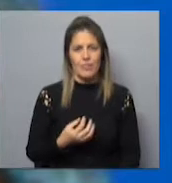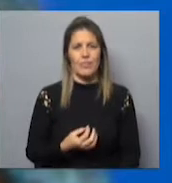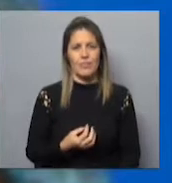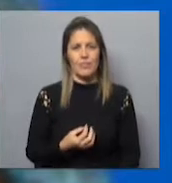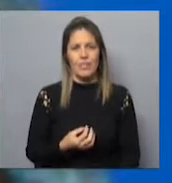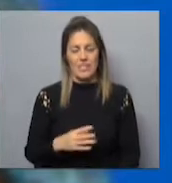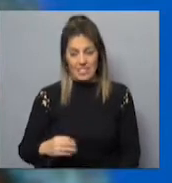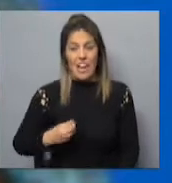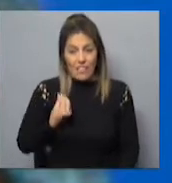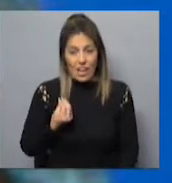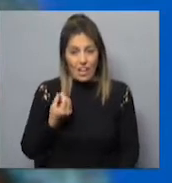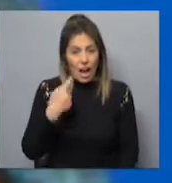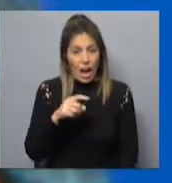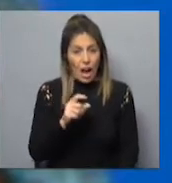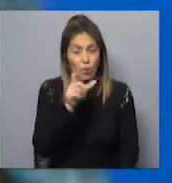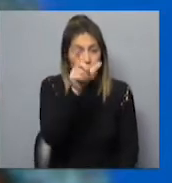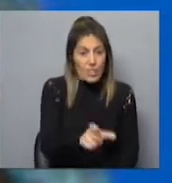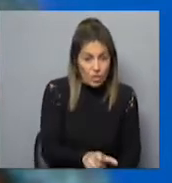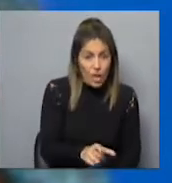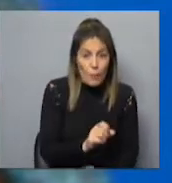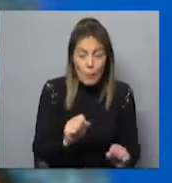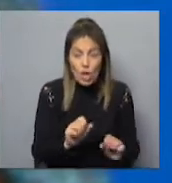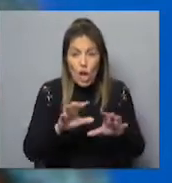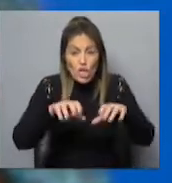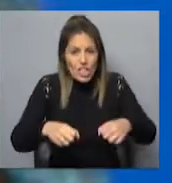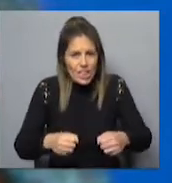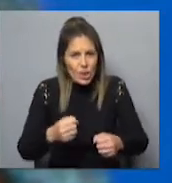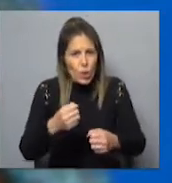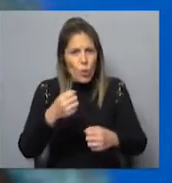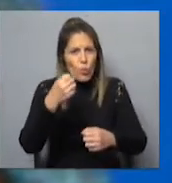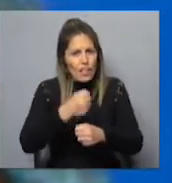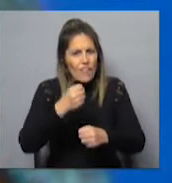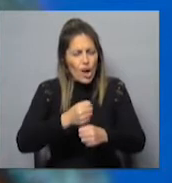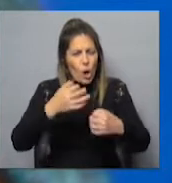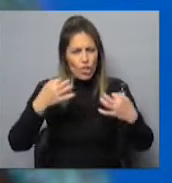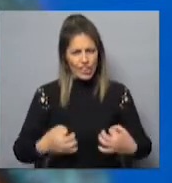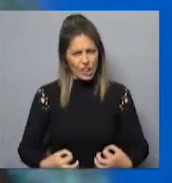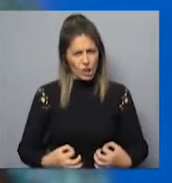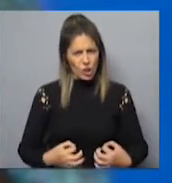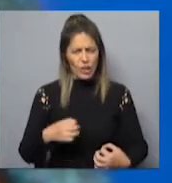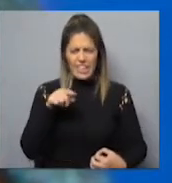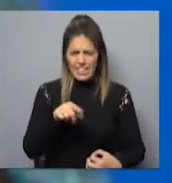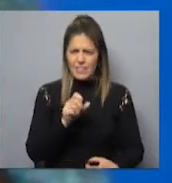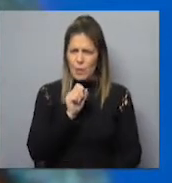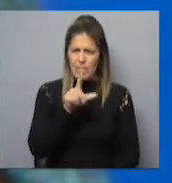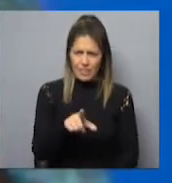y salvar a alguien para poder conseguir un trabajo digno ese es el mensaje